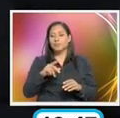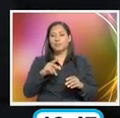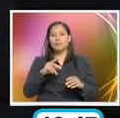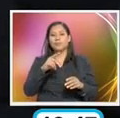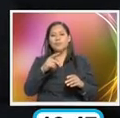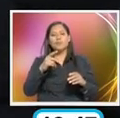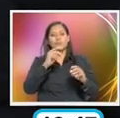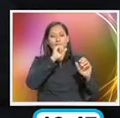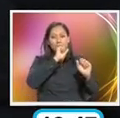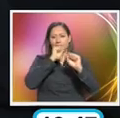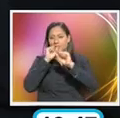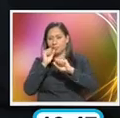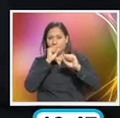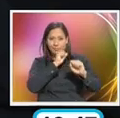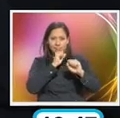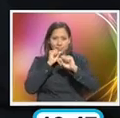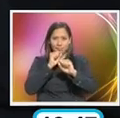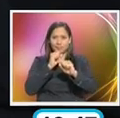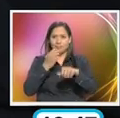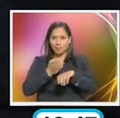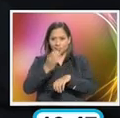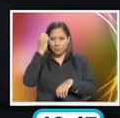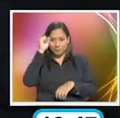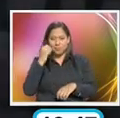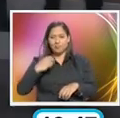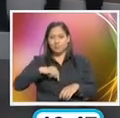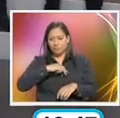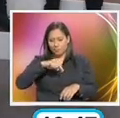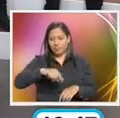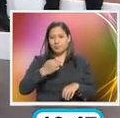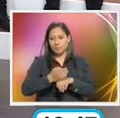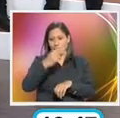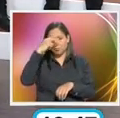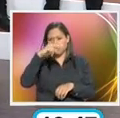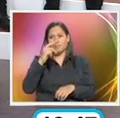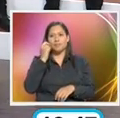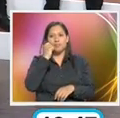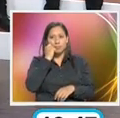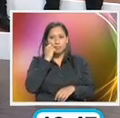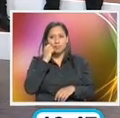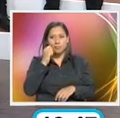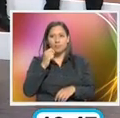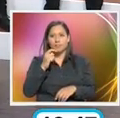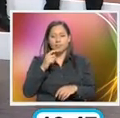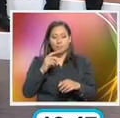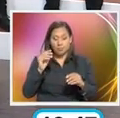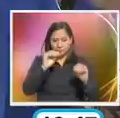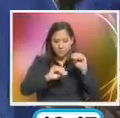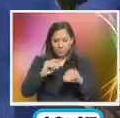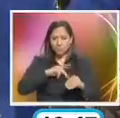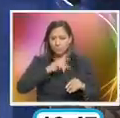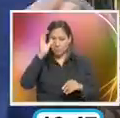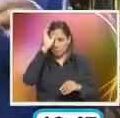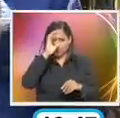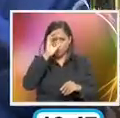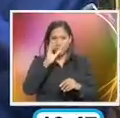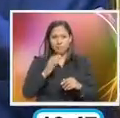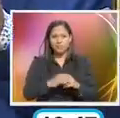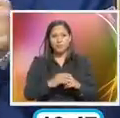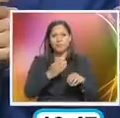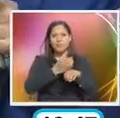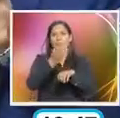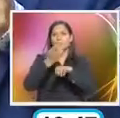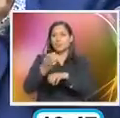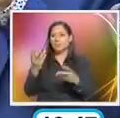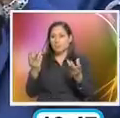cuna de la banda, que es el estado de Sinaloa, somos de aquí del Estado de México, la mezcla de nuestras culturas, que somos de diferentes estados